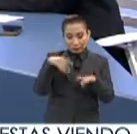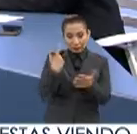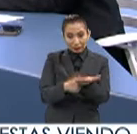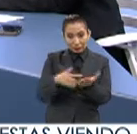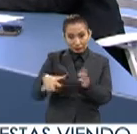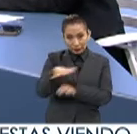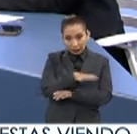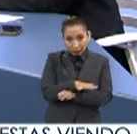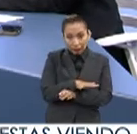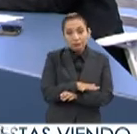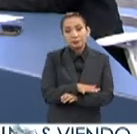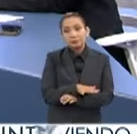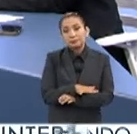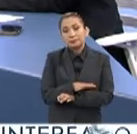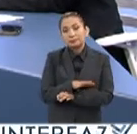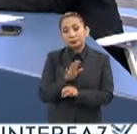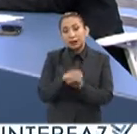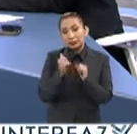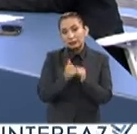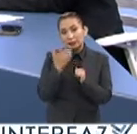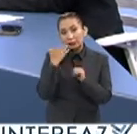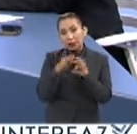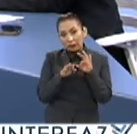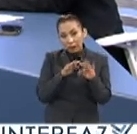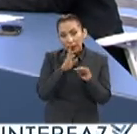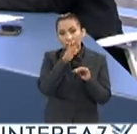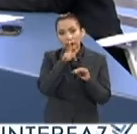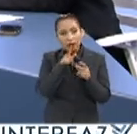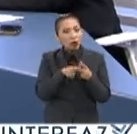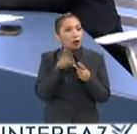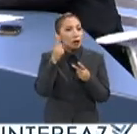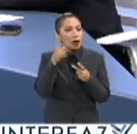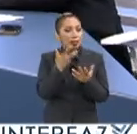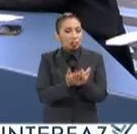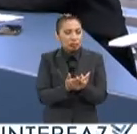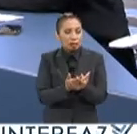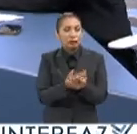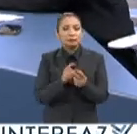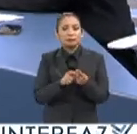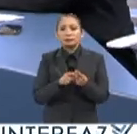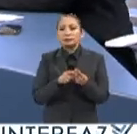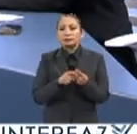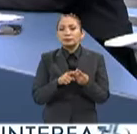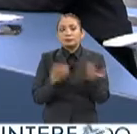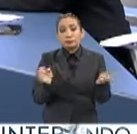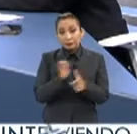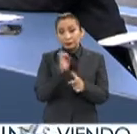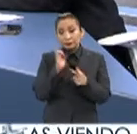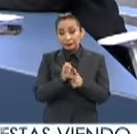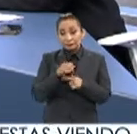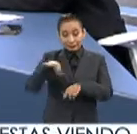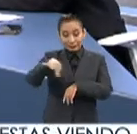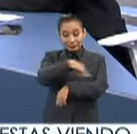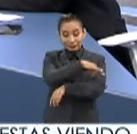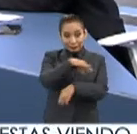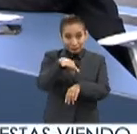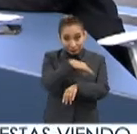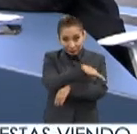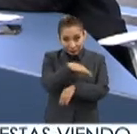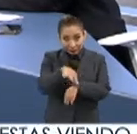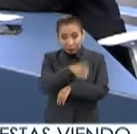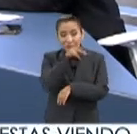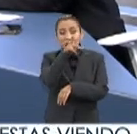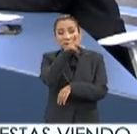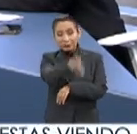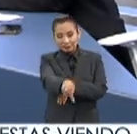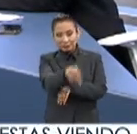que puedan pasar más tiempo para trabajar mejor, para descansar mejor. Entonces, el diseño, una